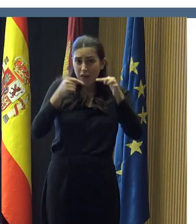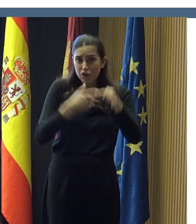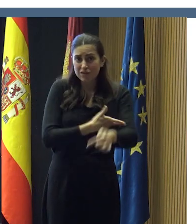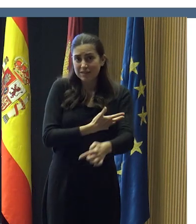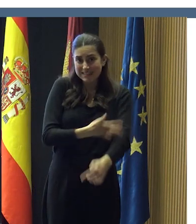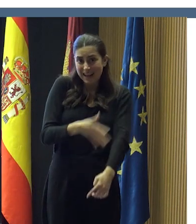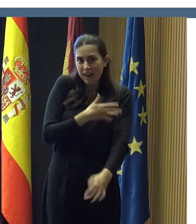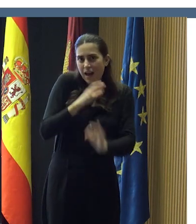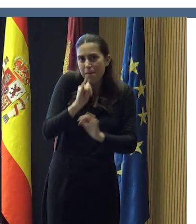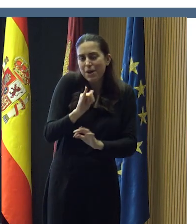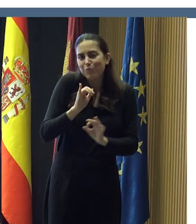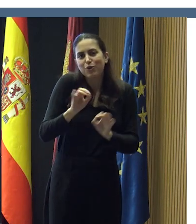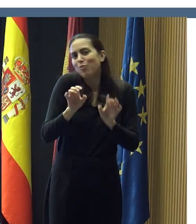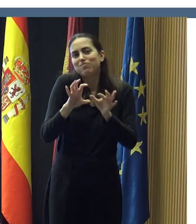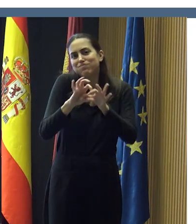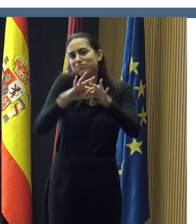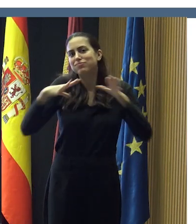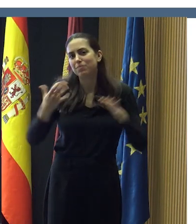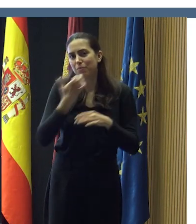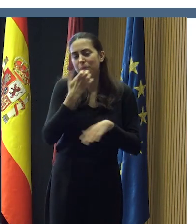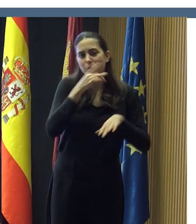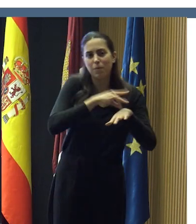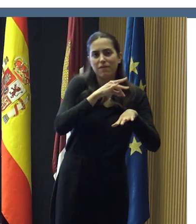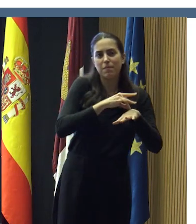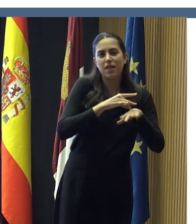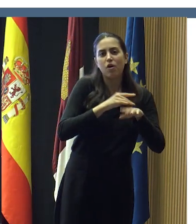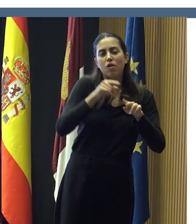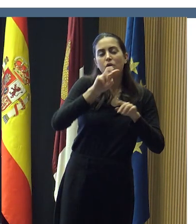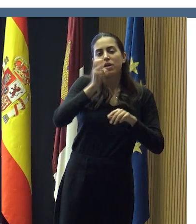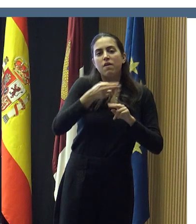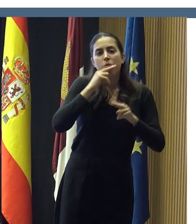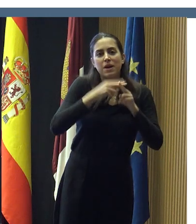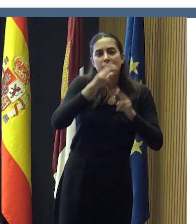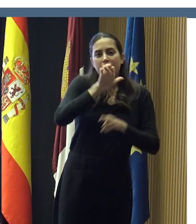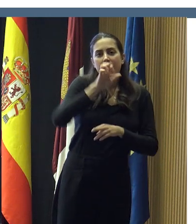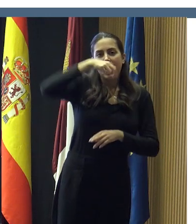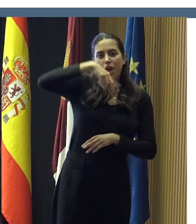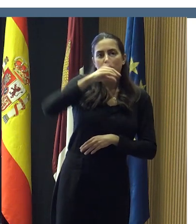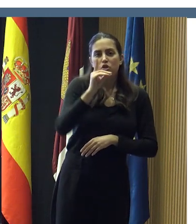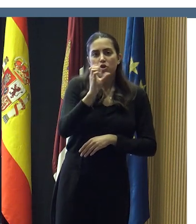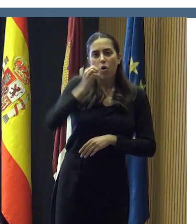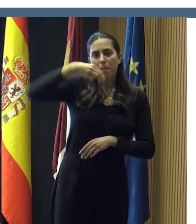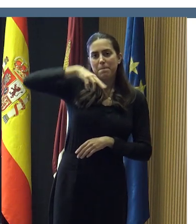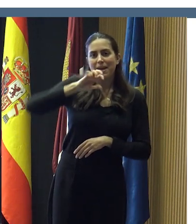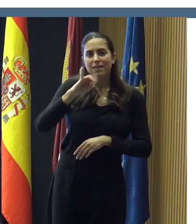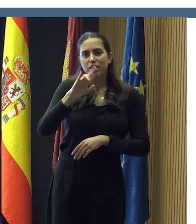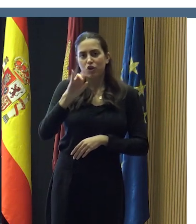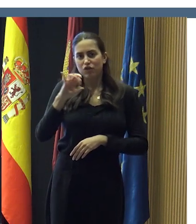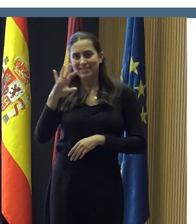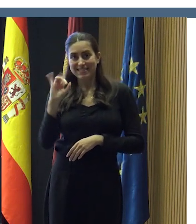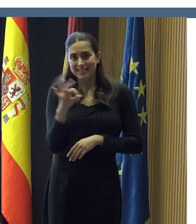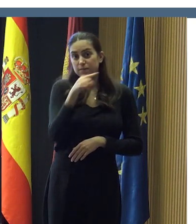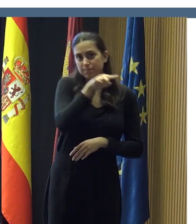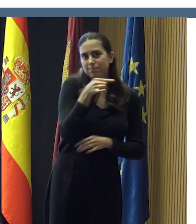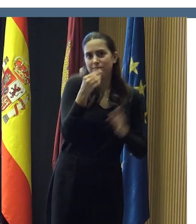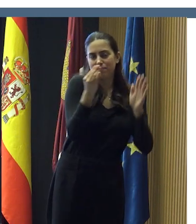son inespecíficos. Por ejemplo, hay otra patología que es la endometriosis, que no sé si la conoceréis, que también activa ese marcador.